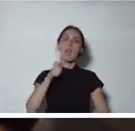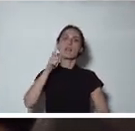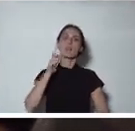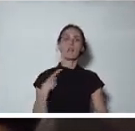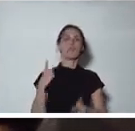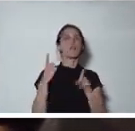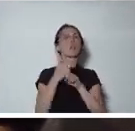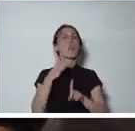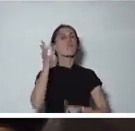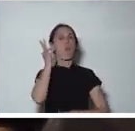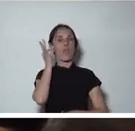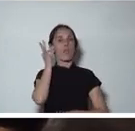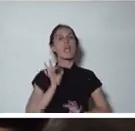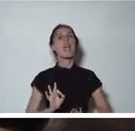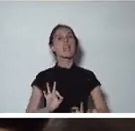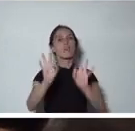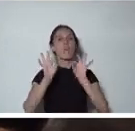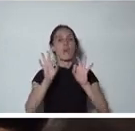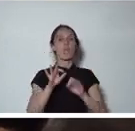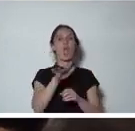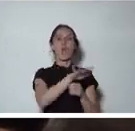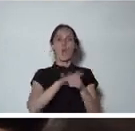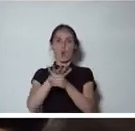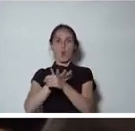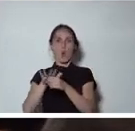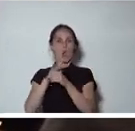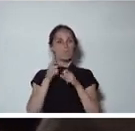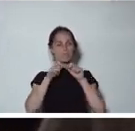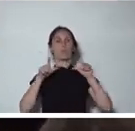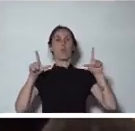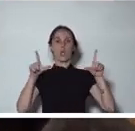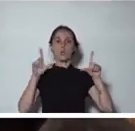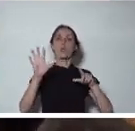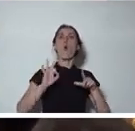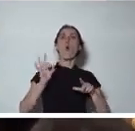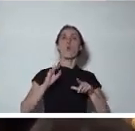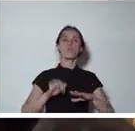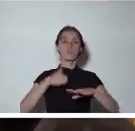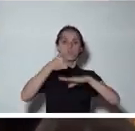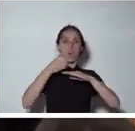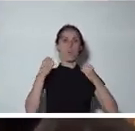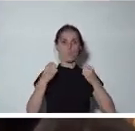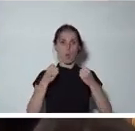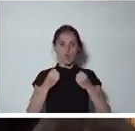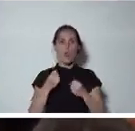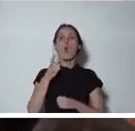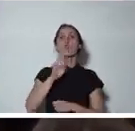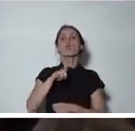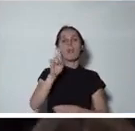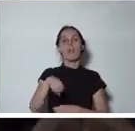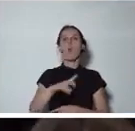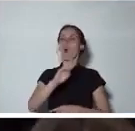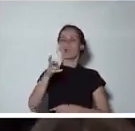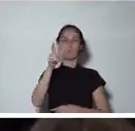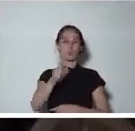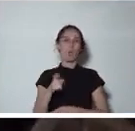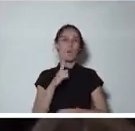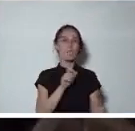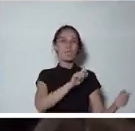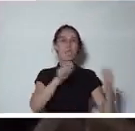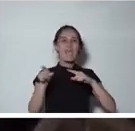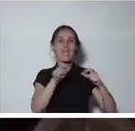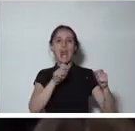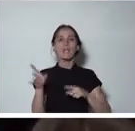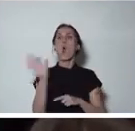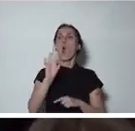en los lugares de mayor precarización y de mayor vulneración de derechos y hablo de las mujeres migrantes y hablo de las mujeres que hacen los trabajos más